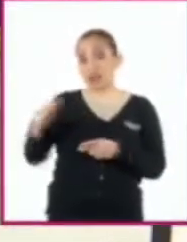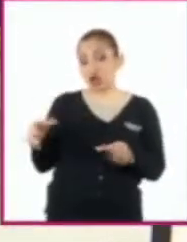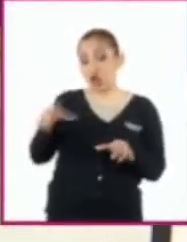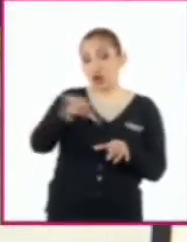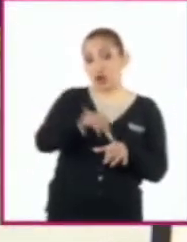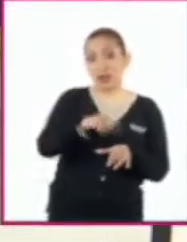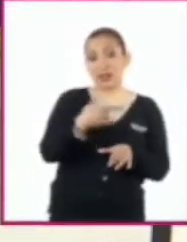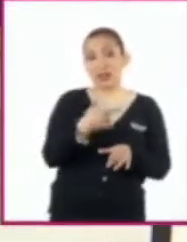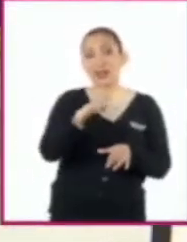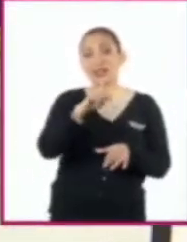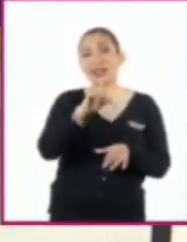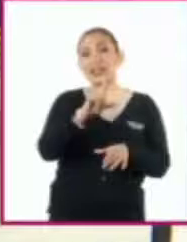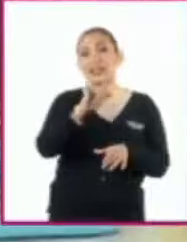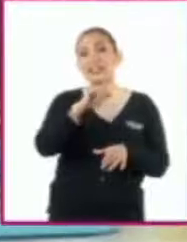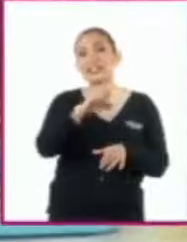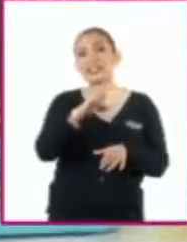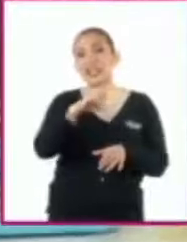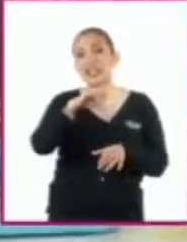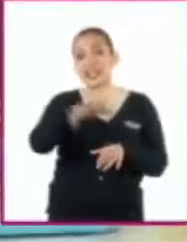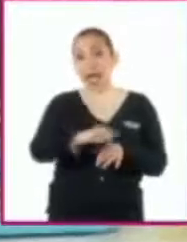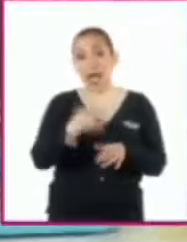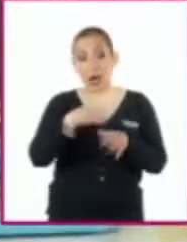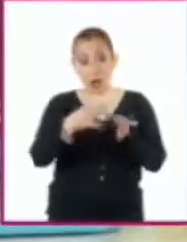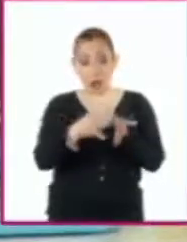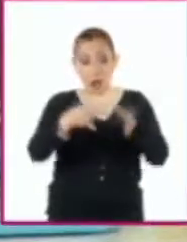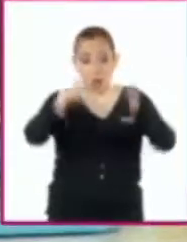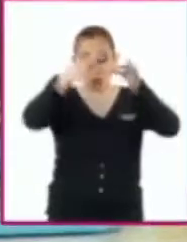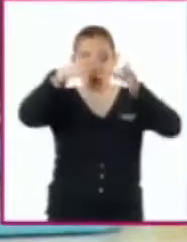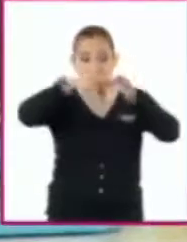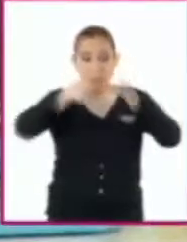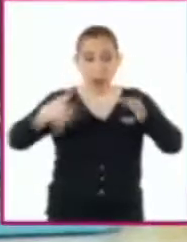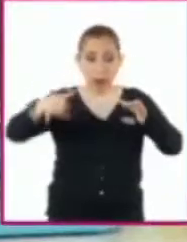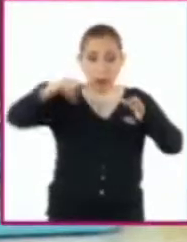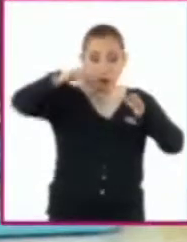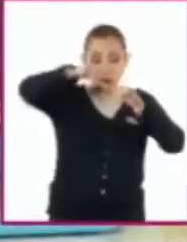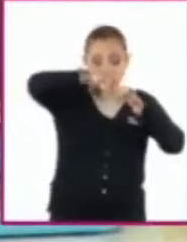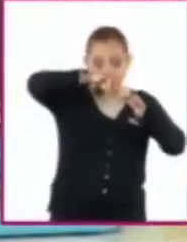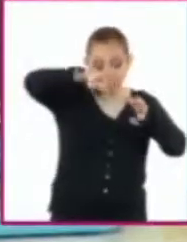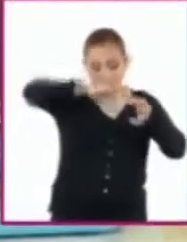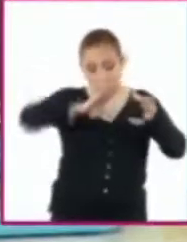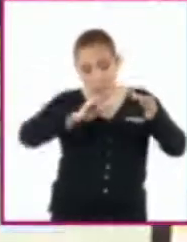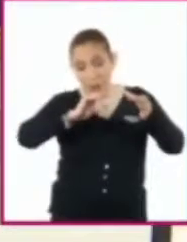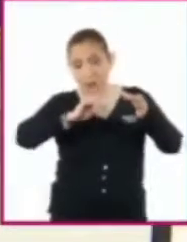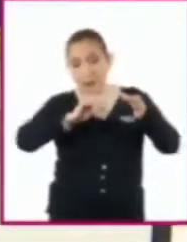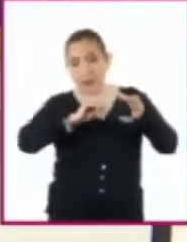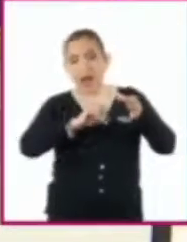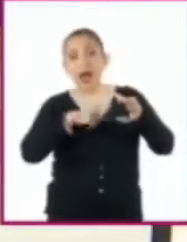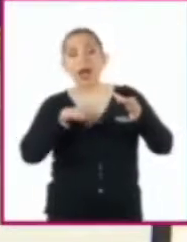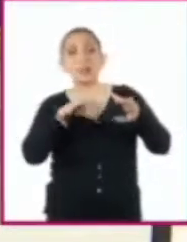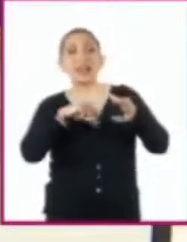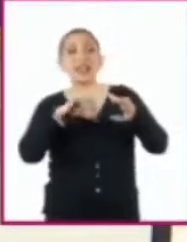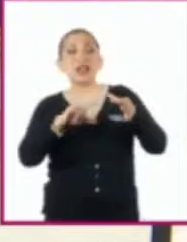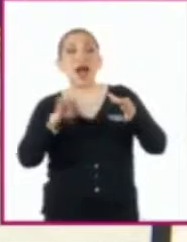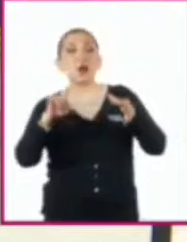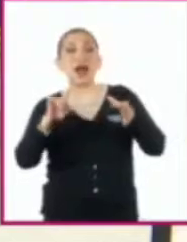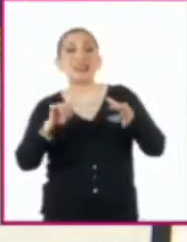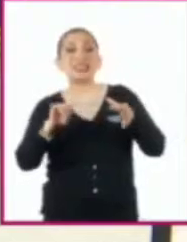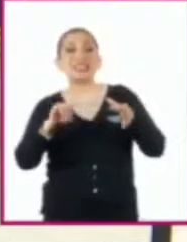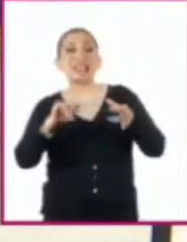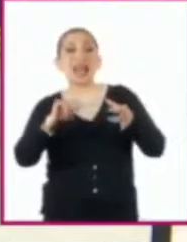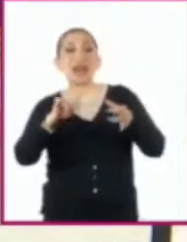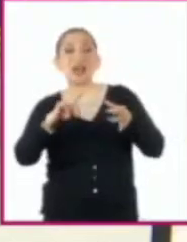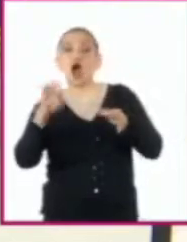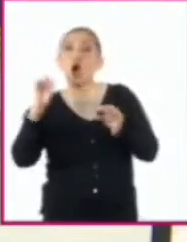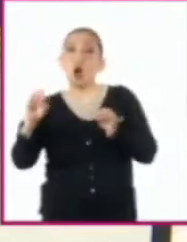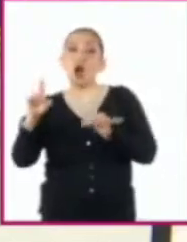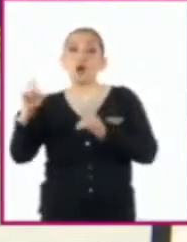de glicerina. Con ayuda de un embudo, llenen la botella con 90 mililitros de agua destilada o agua previamente